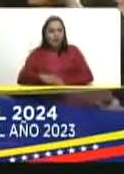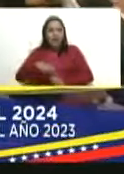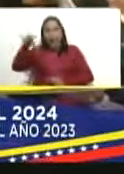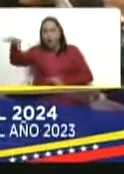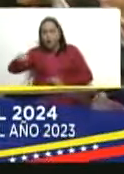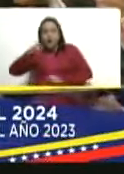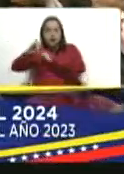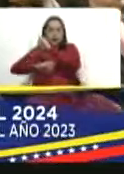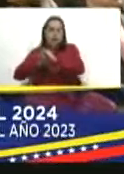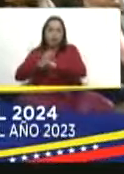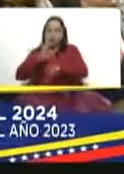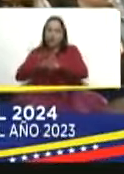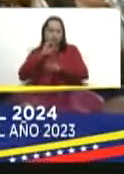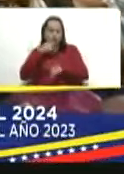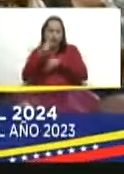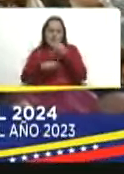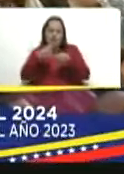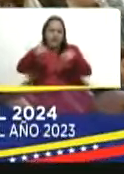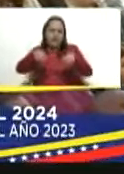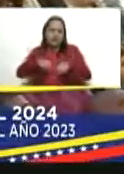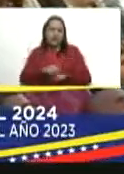no las producíamos aquí.